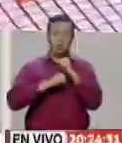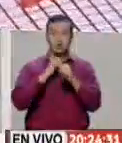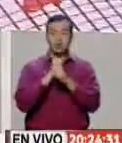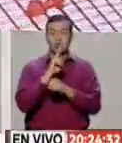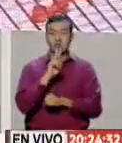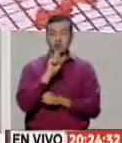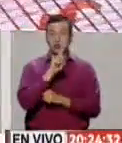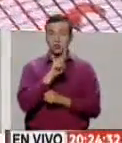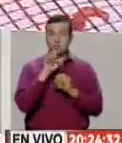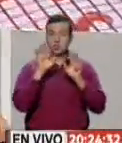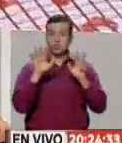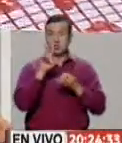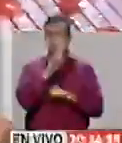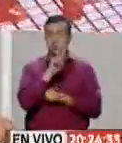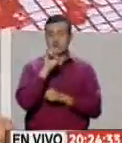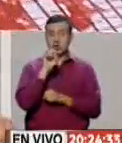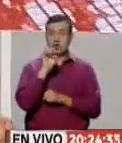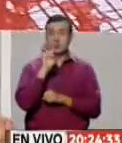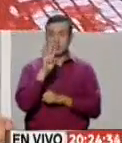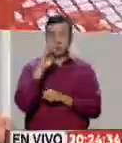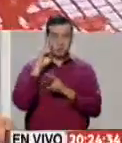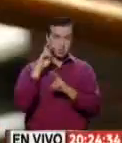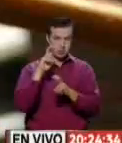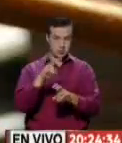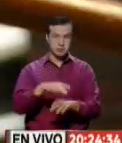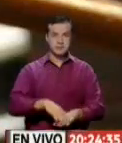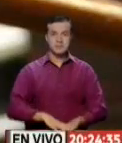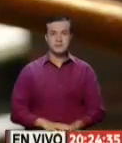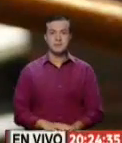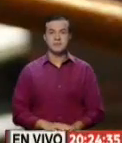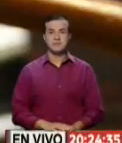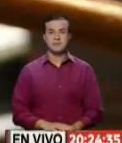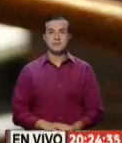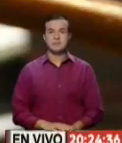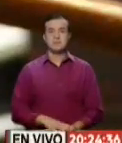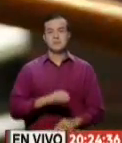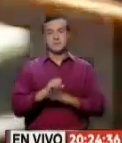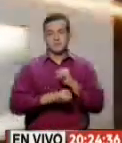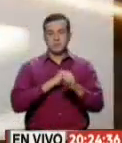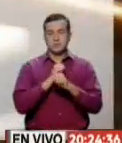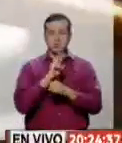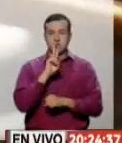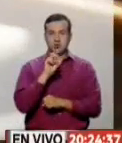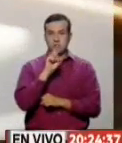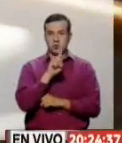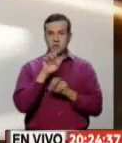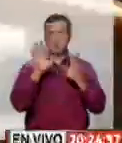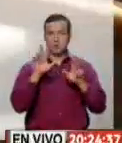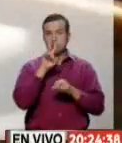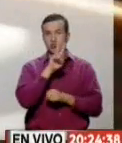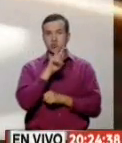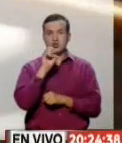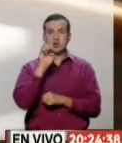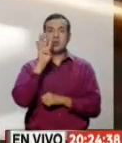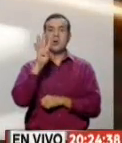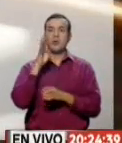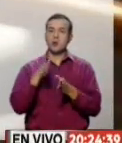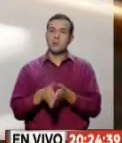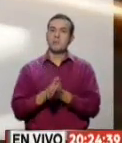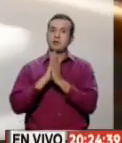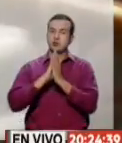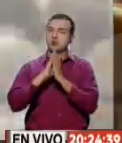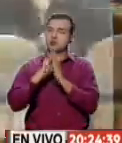2018 se atendieron 204 expedientes. El 2018 cerró con 204 peticiones